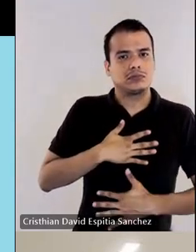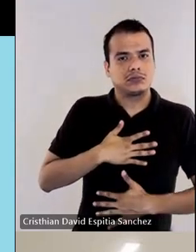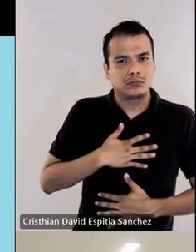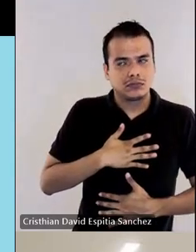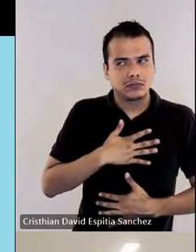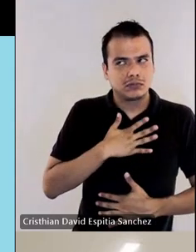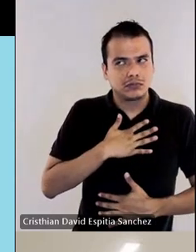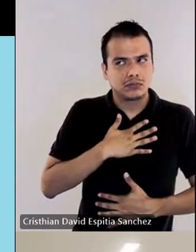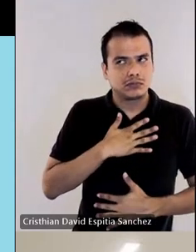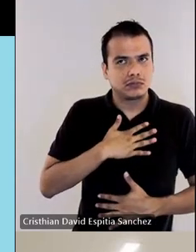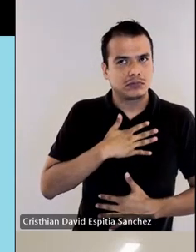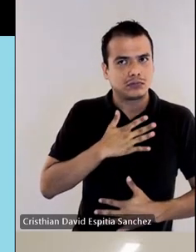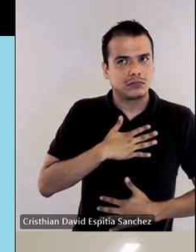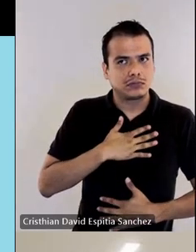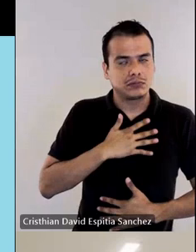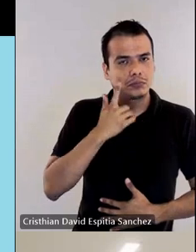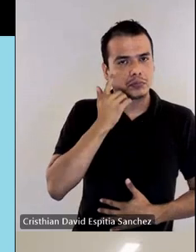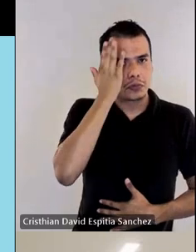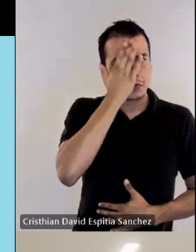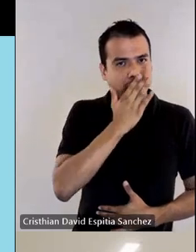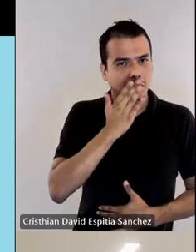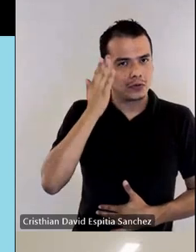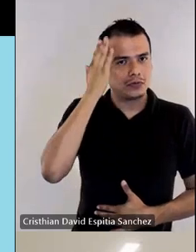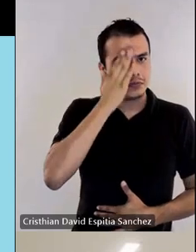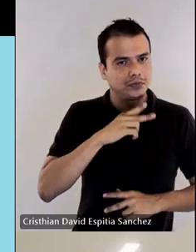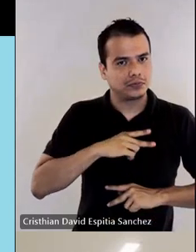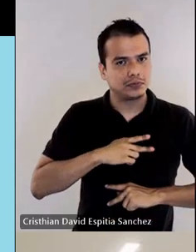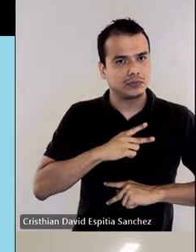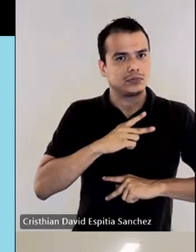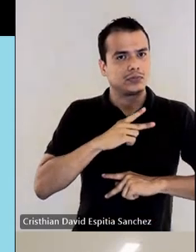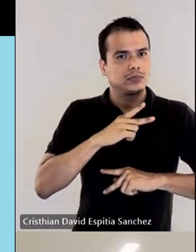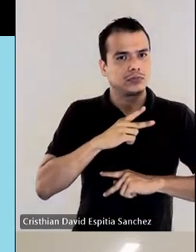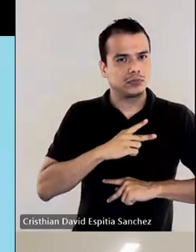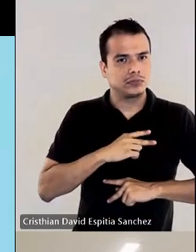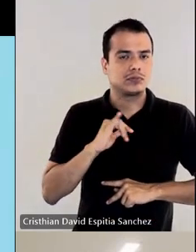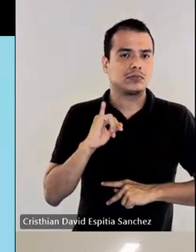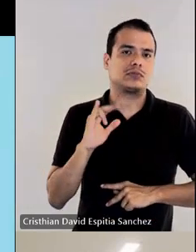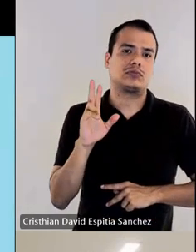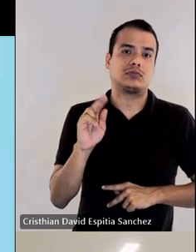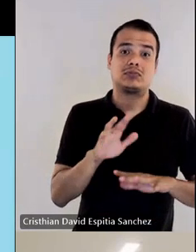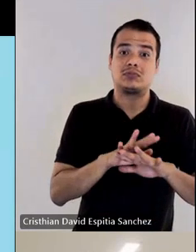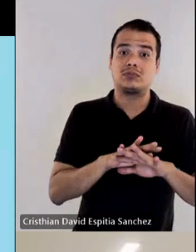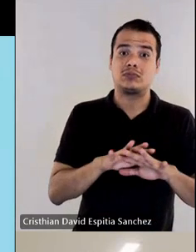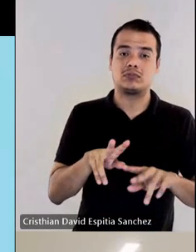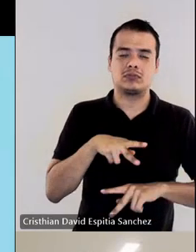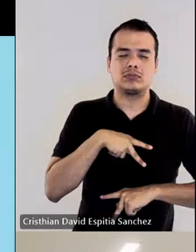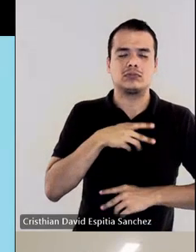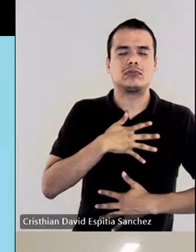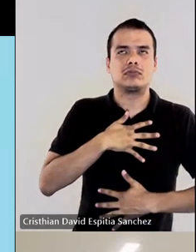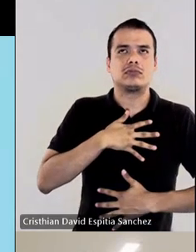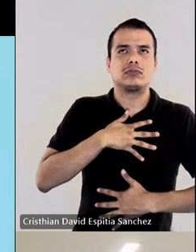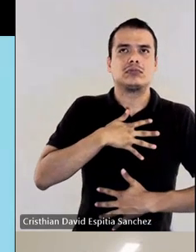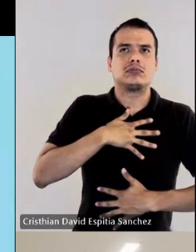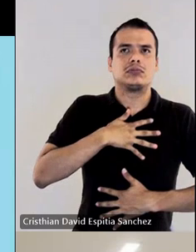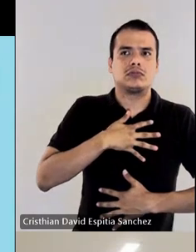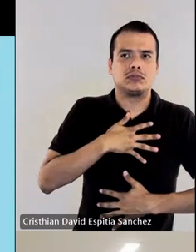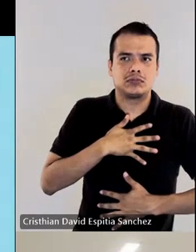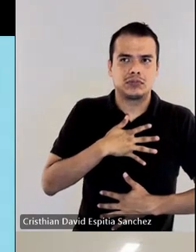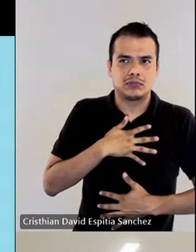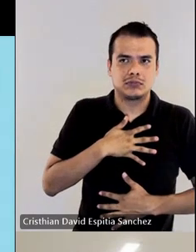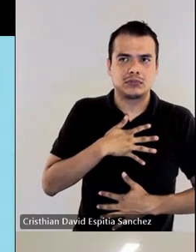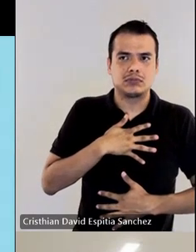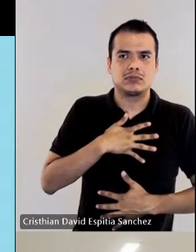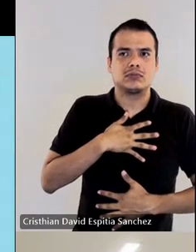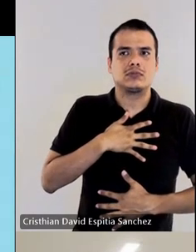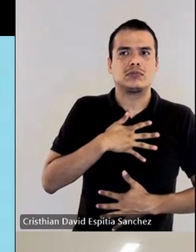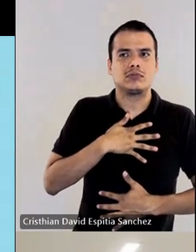el reborde costal, sería una muy buena opción. Y simplemente te vas a cerciorar que sí se expanda la caja torácica, es decir, que sus manos sí